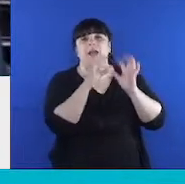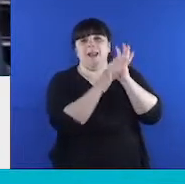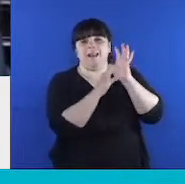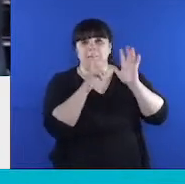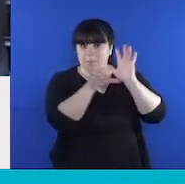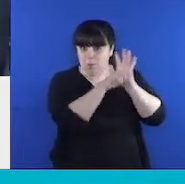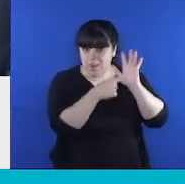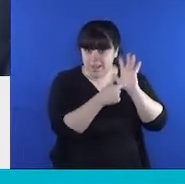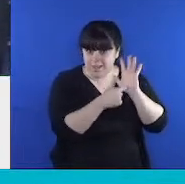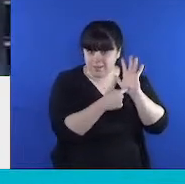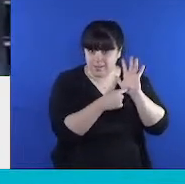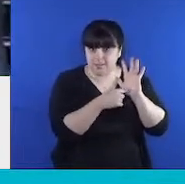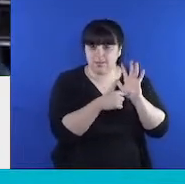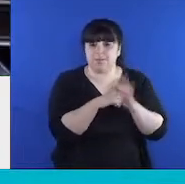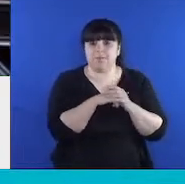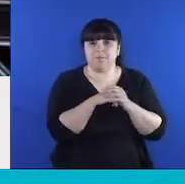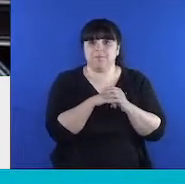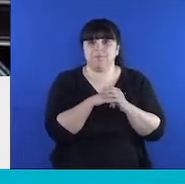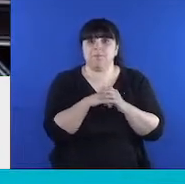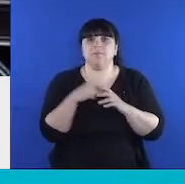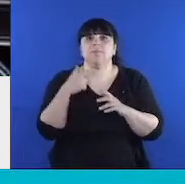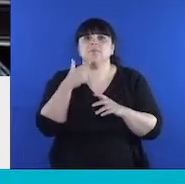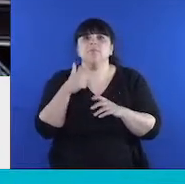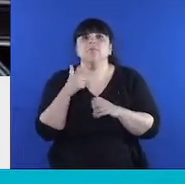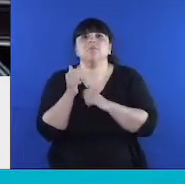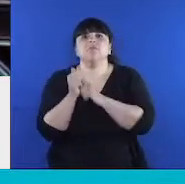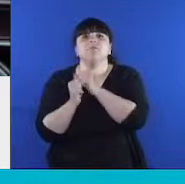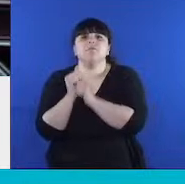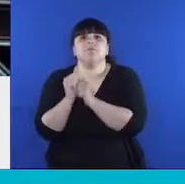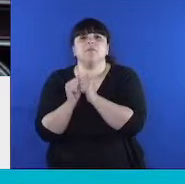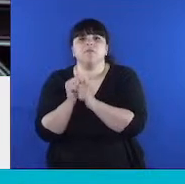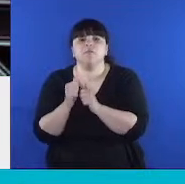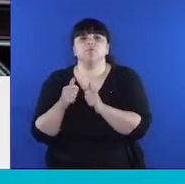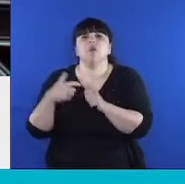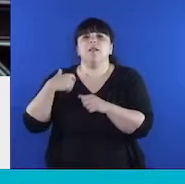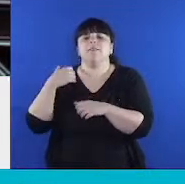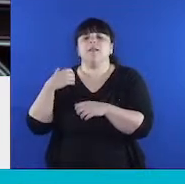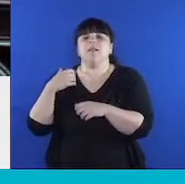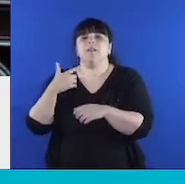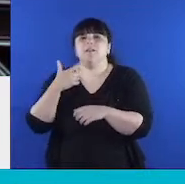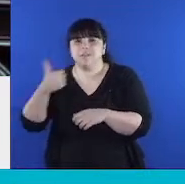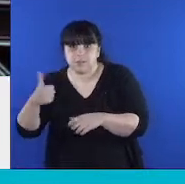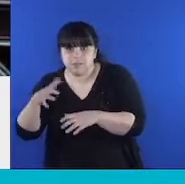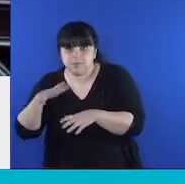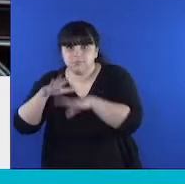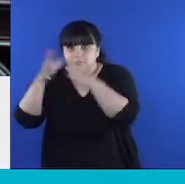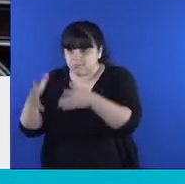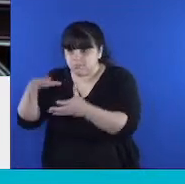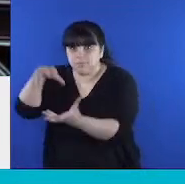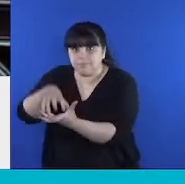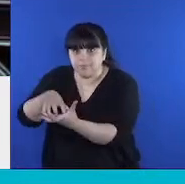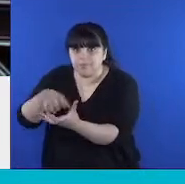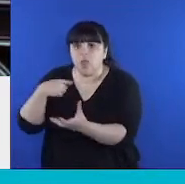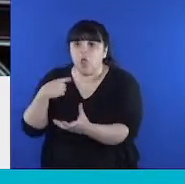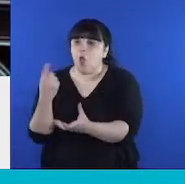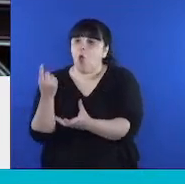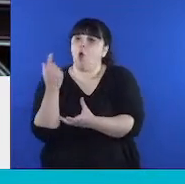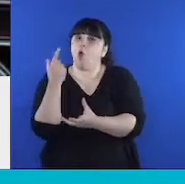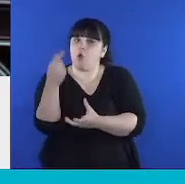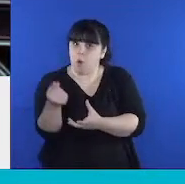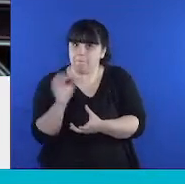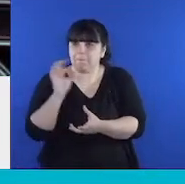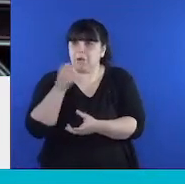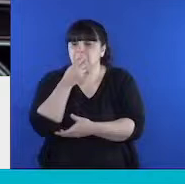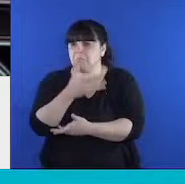dice que son funciones de la sociedad anónima adquirir por compra o cualquier título bienes